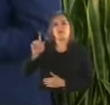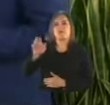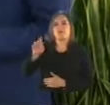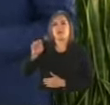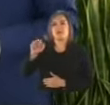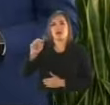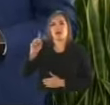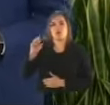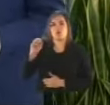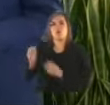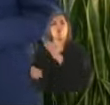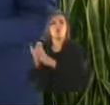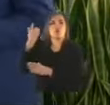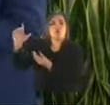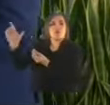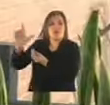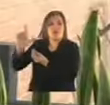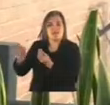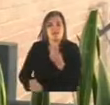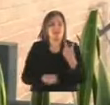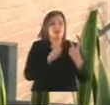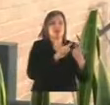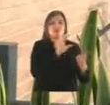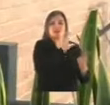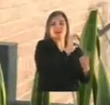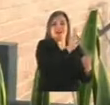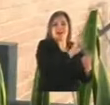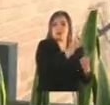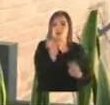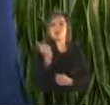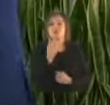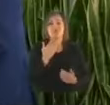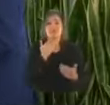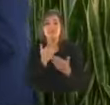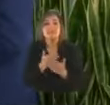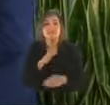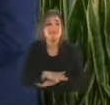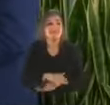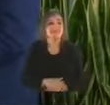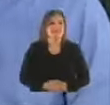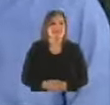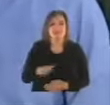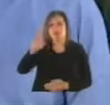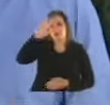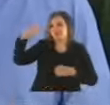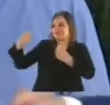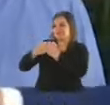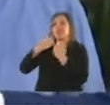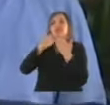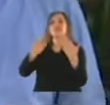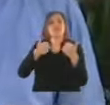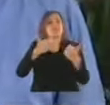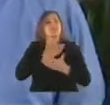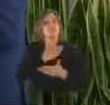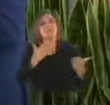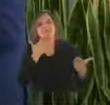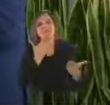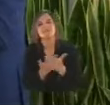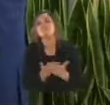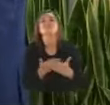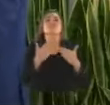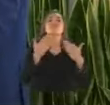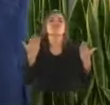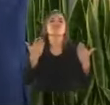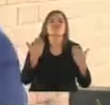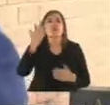Nuevo Liberalismo, y José Daniel López, de Cambio Radical. Buenas tardes, candidato. Oscar, José Daniel, gusto verlos. Muchas gracias por la invitación. Bueno, ¿por